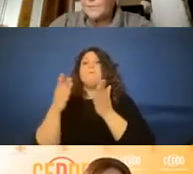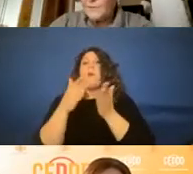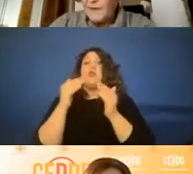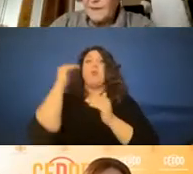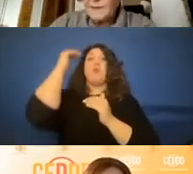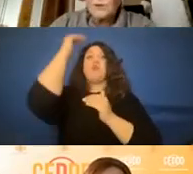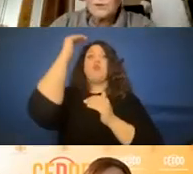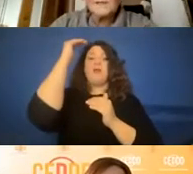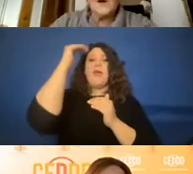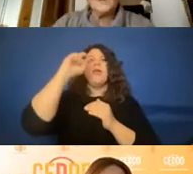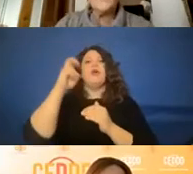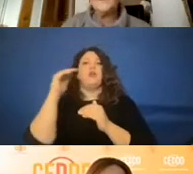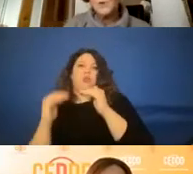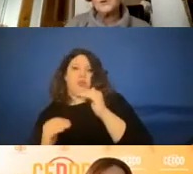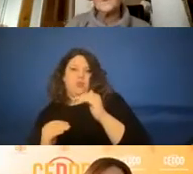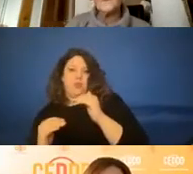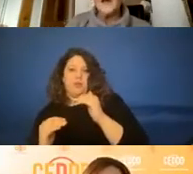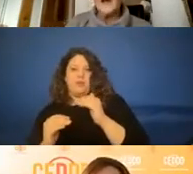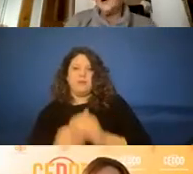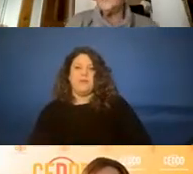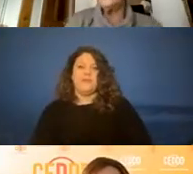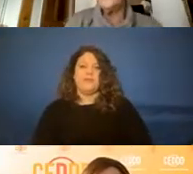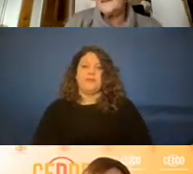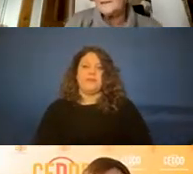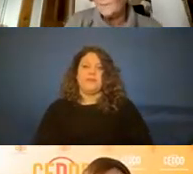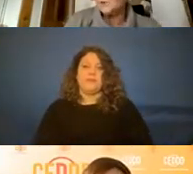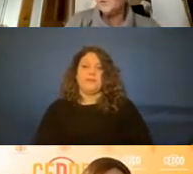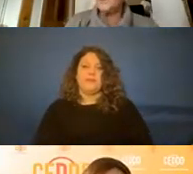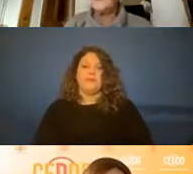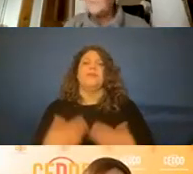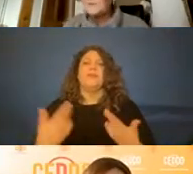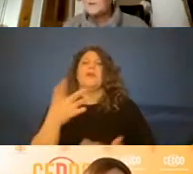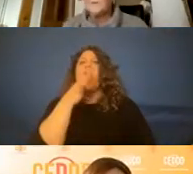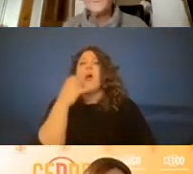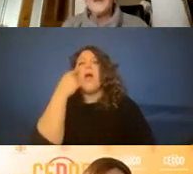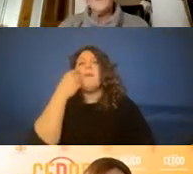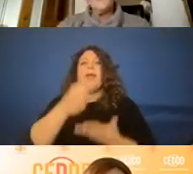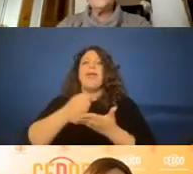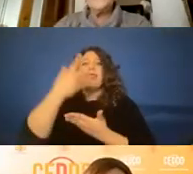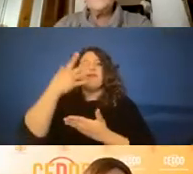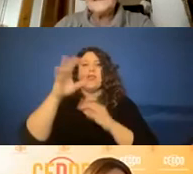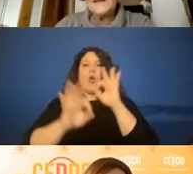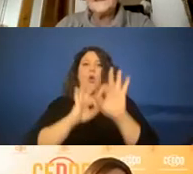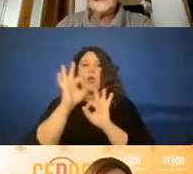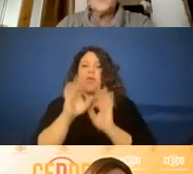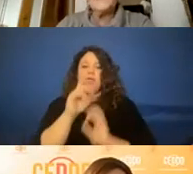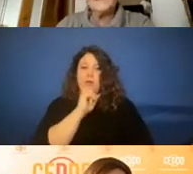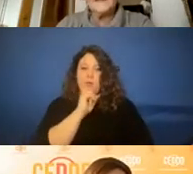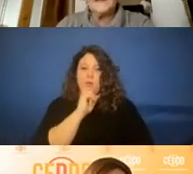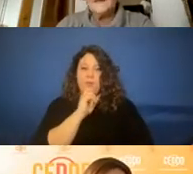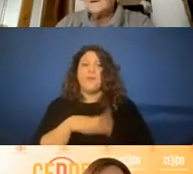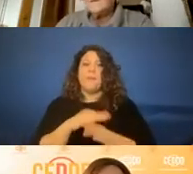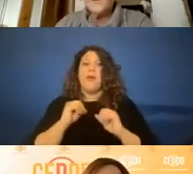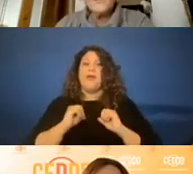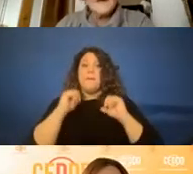bajo. Entonces, ahora vamos a cómo organizamos un edificio. Pues para empezar tenemos que